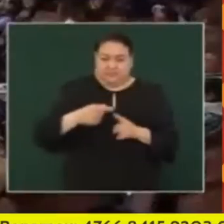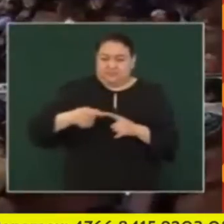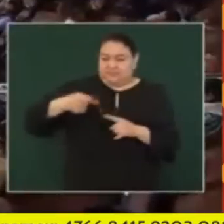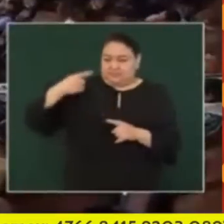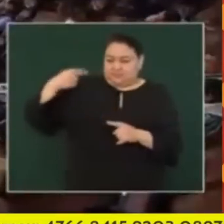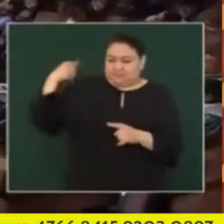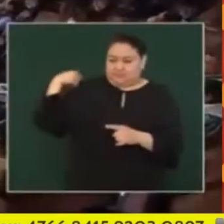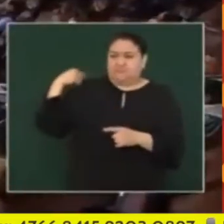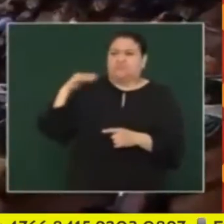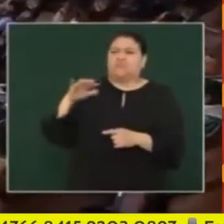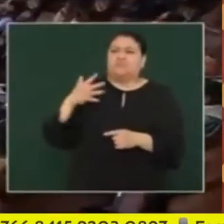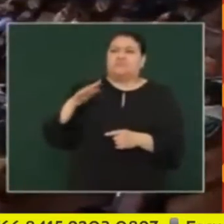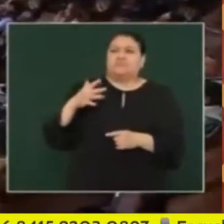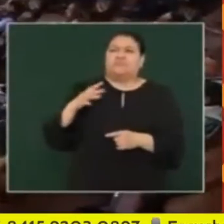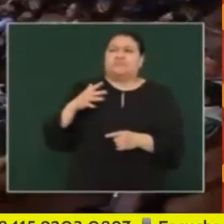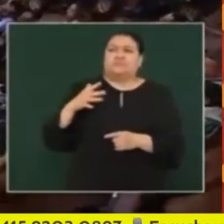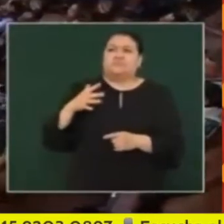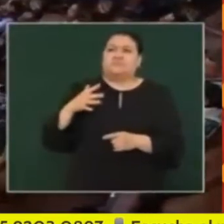días